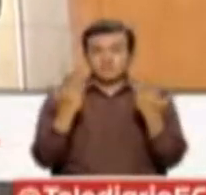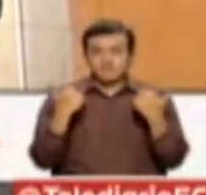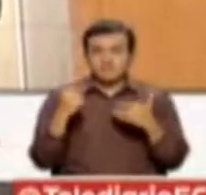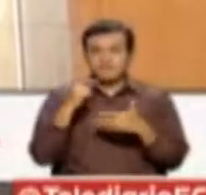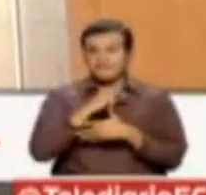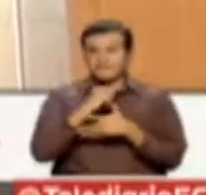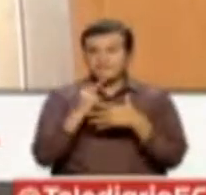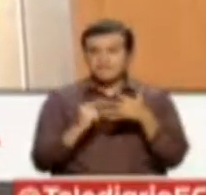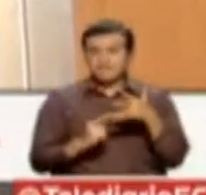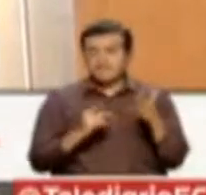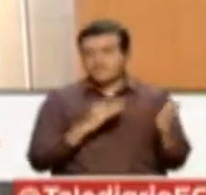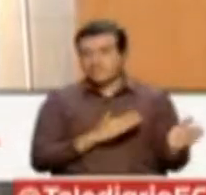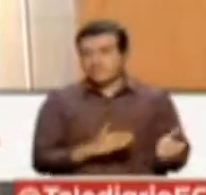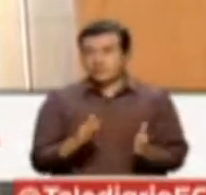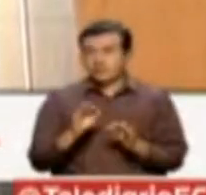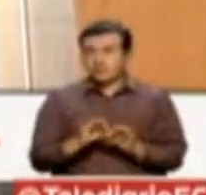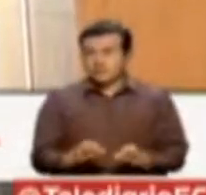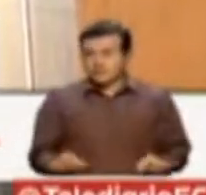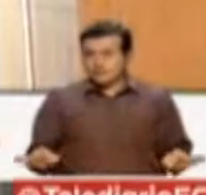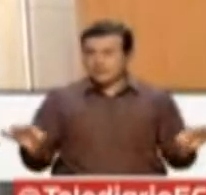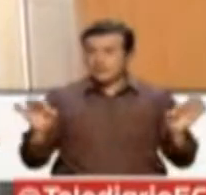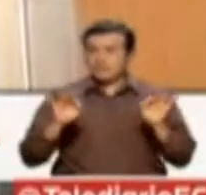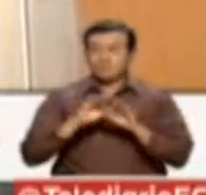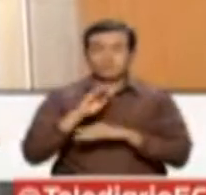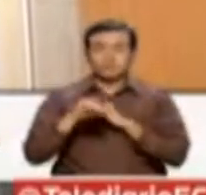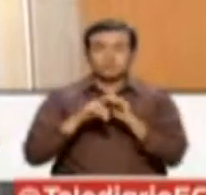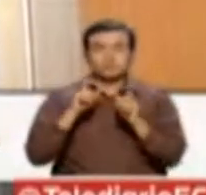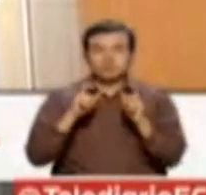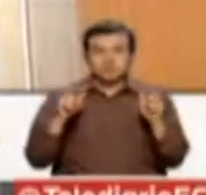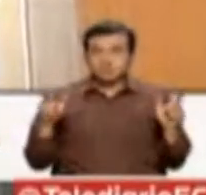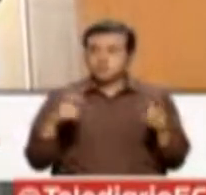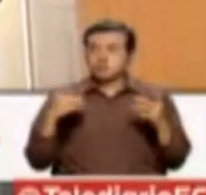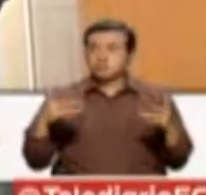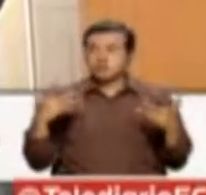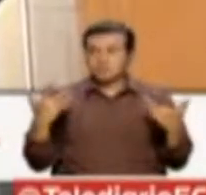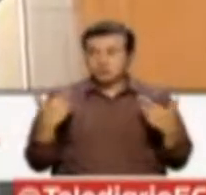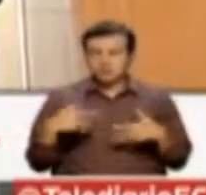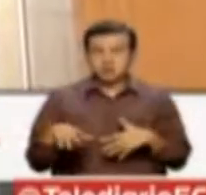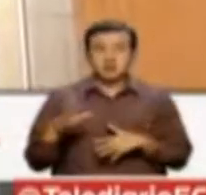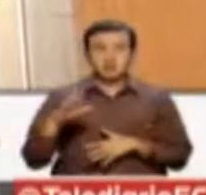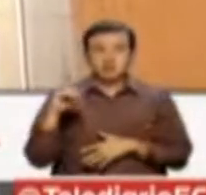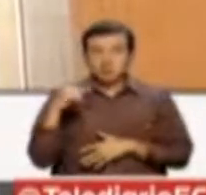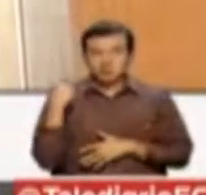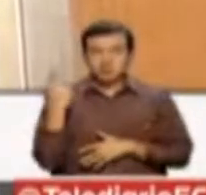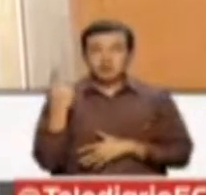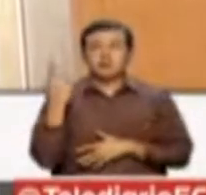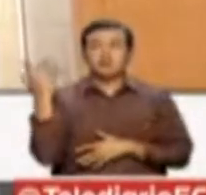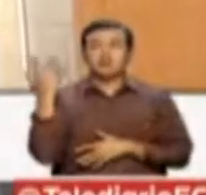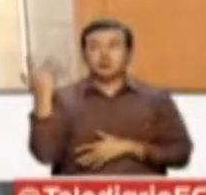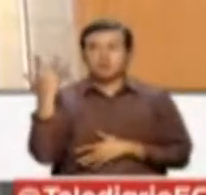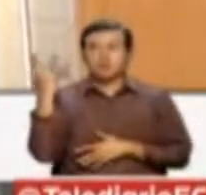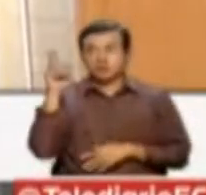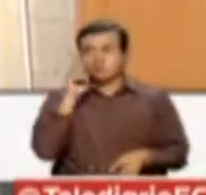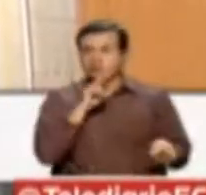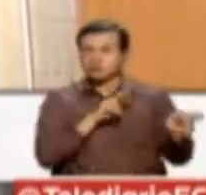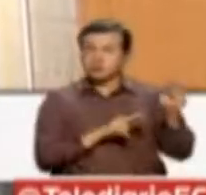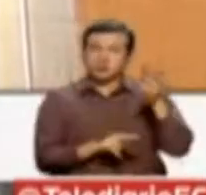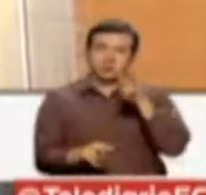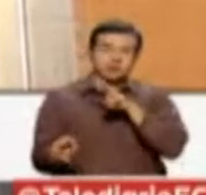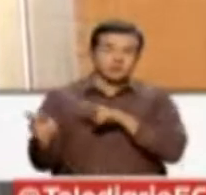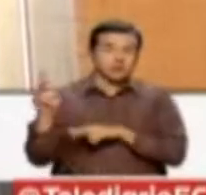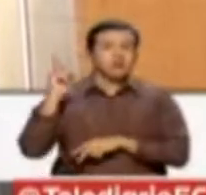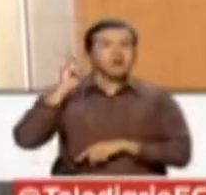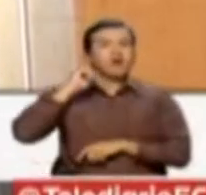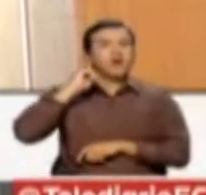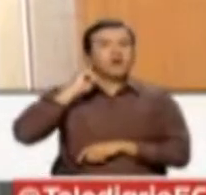importante y que necesario es que todas las personas nos hagamos porque incluso también yo hago 'mea culpa' nos hagamos un examen audiológico